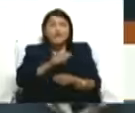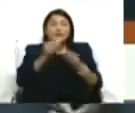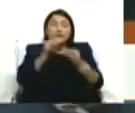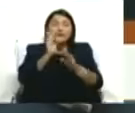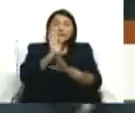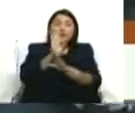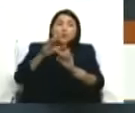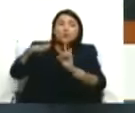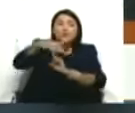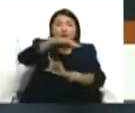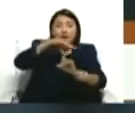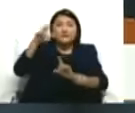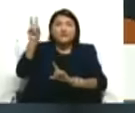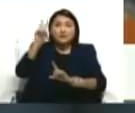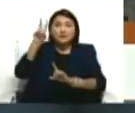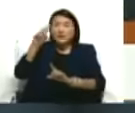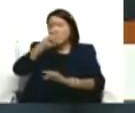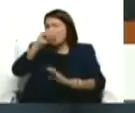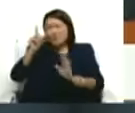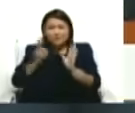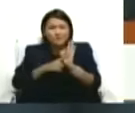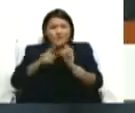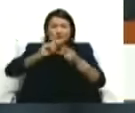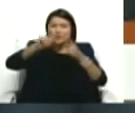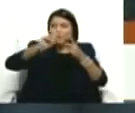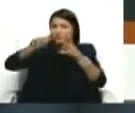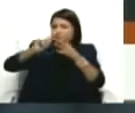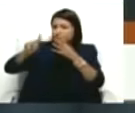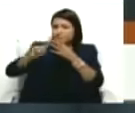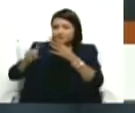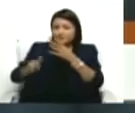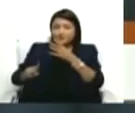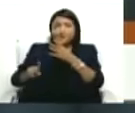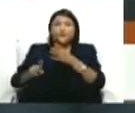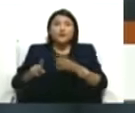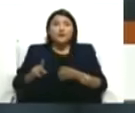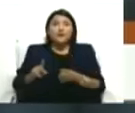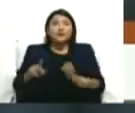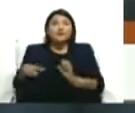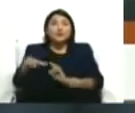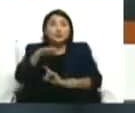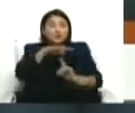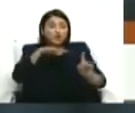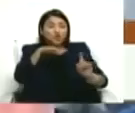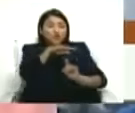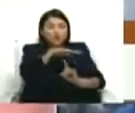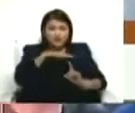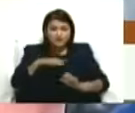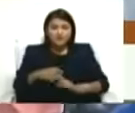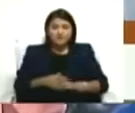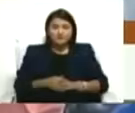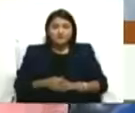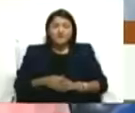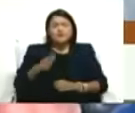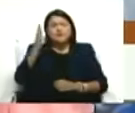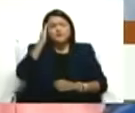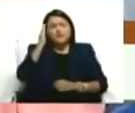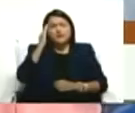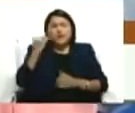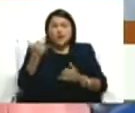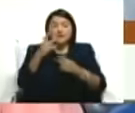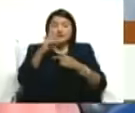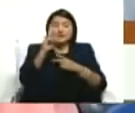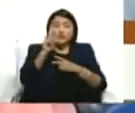pueblo en todas las instancias y en todas las coyunturas. Y lo sabemos en esta segunda etapa